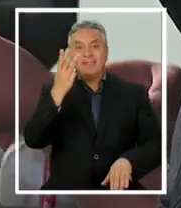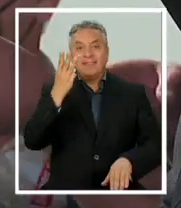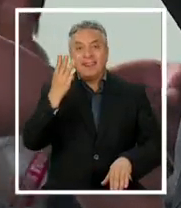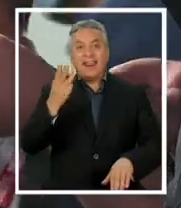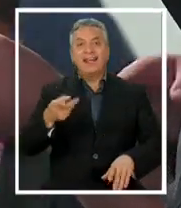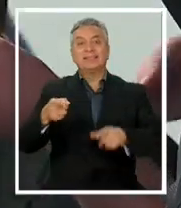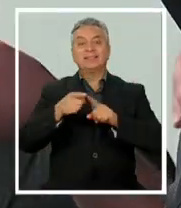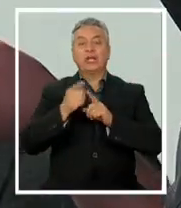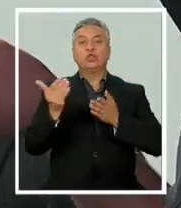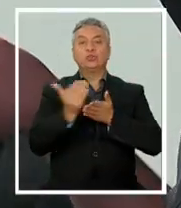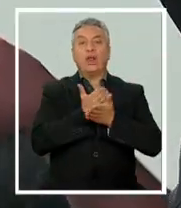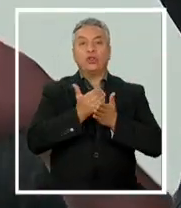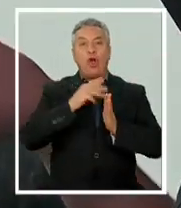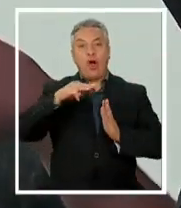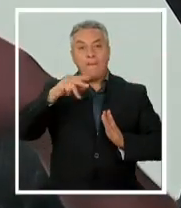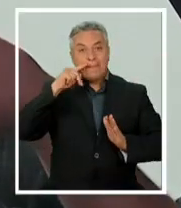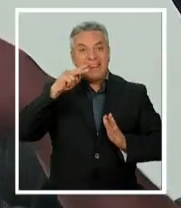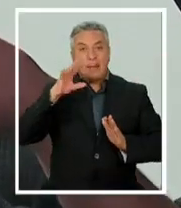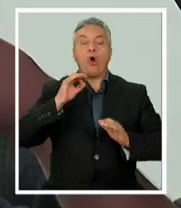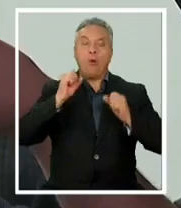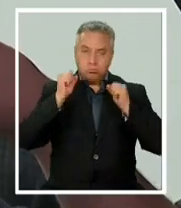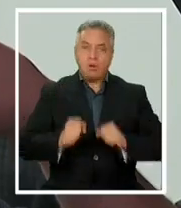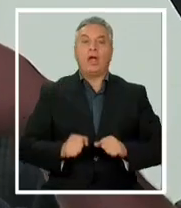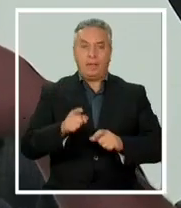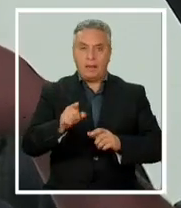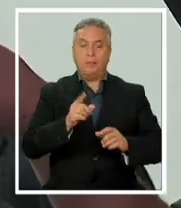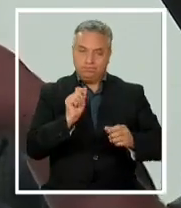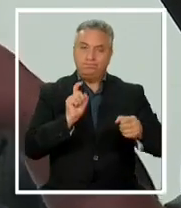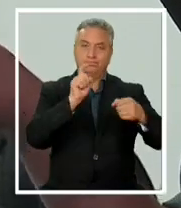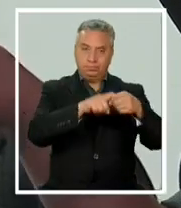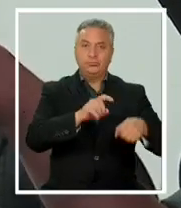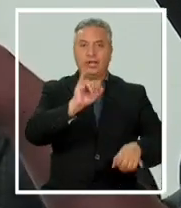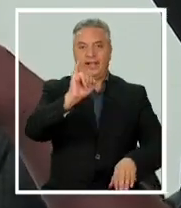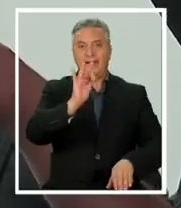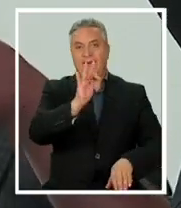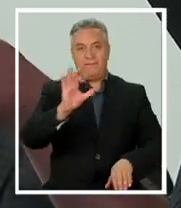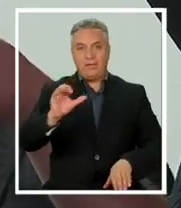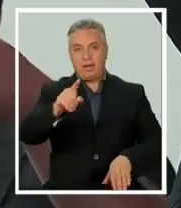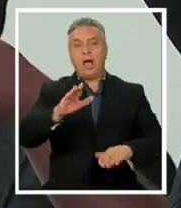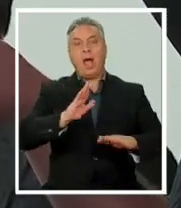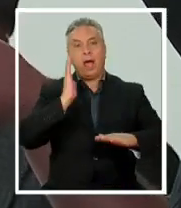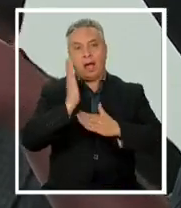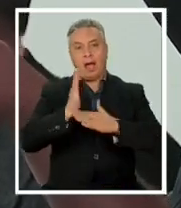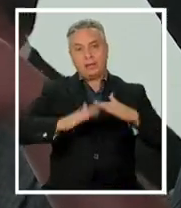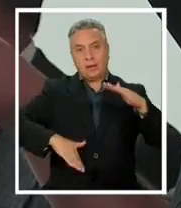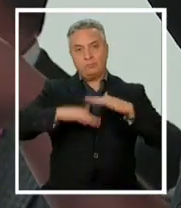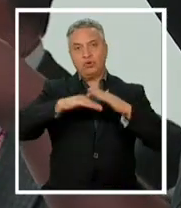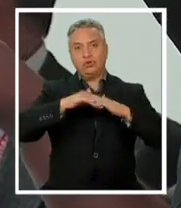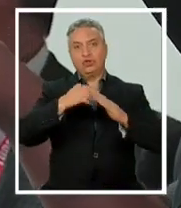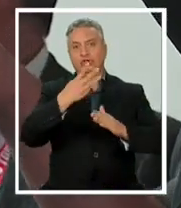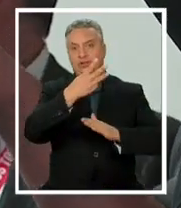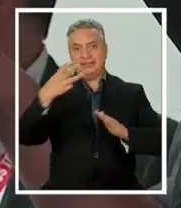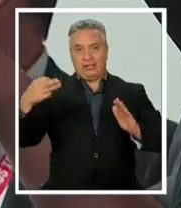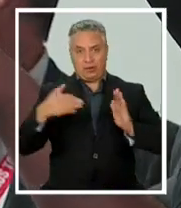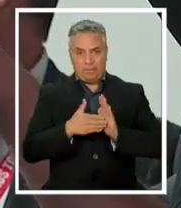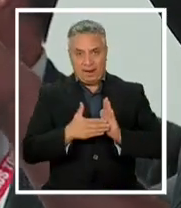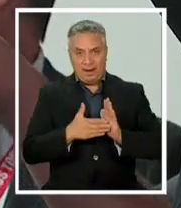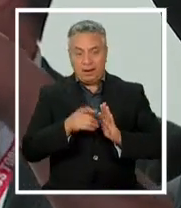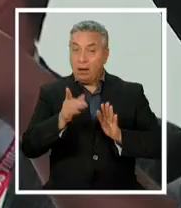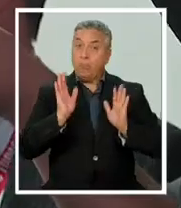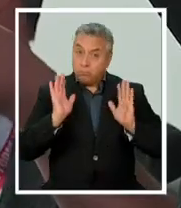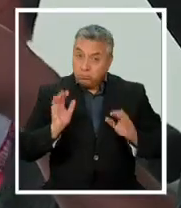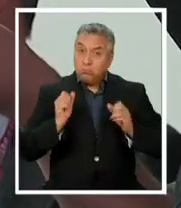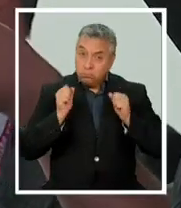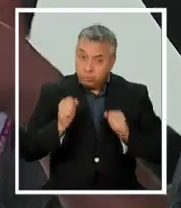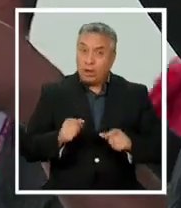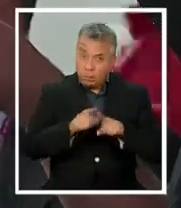salarios mínimos, puedan acceder al IFE, lo cual significa en estos grupos un monto máximo de hasta 300.000 pesos, lo cual puede significar un incentivo